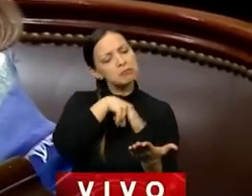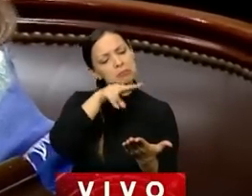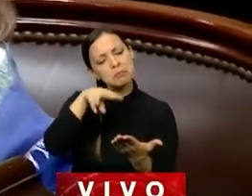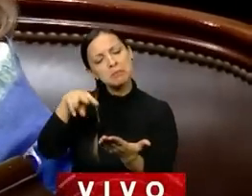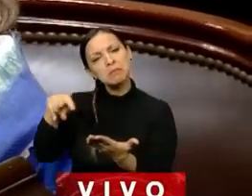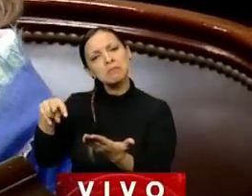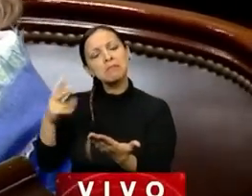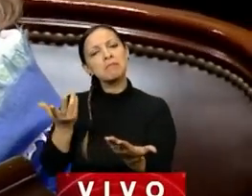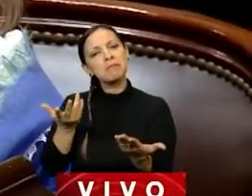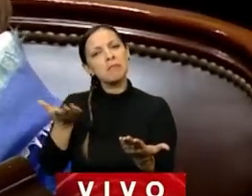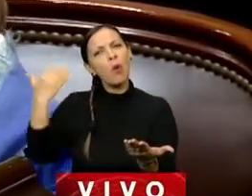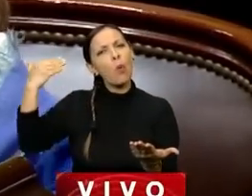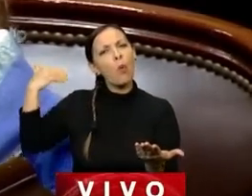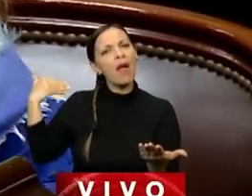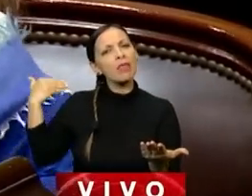cuándo